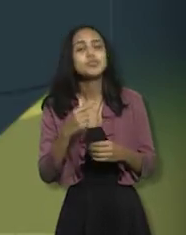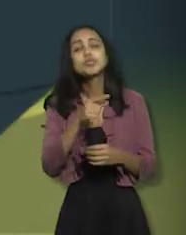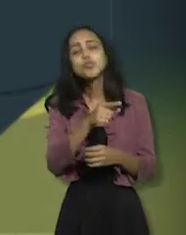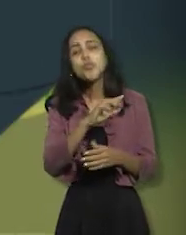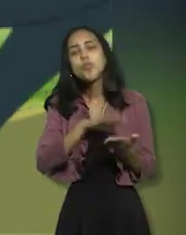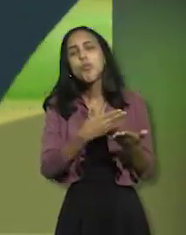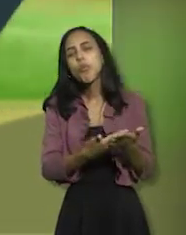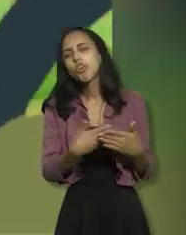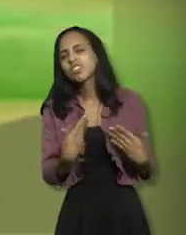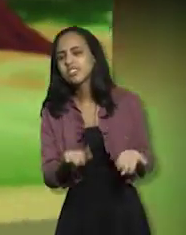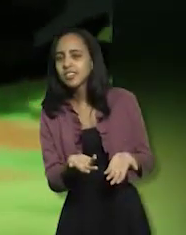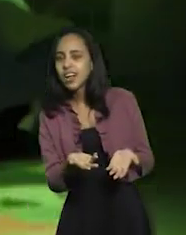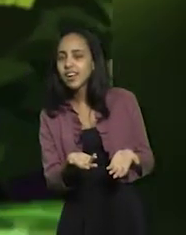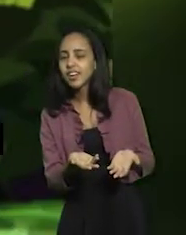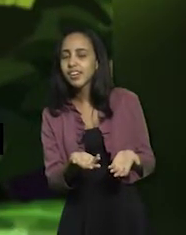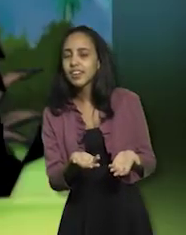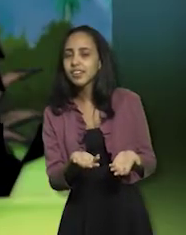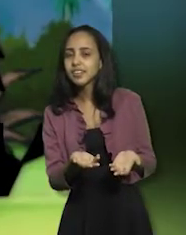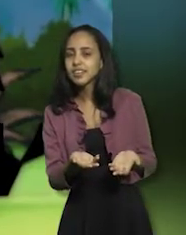propones?